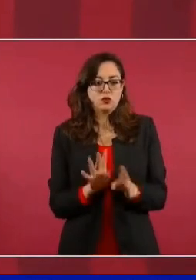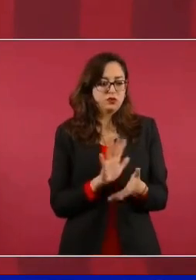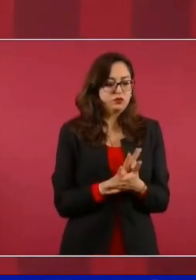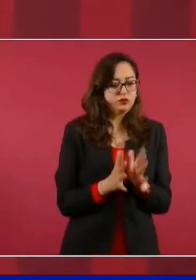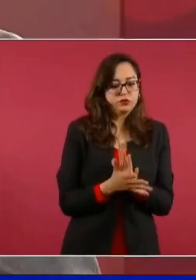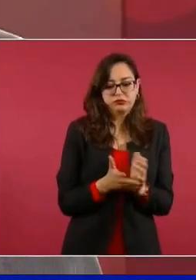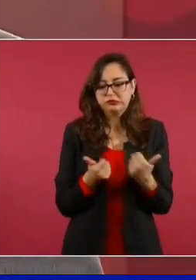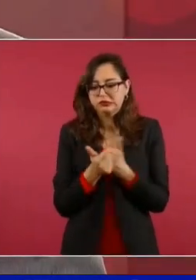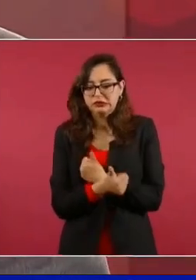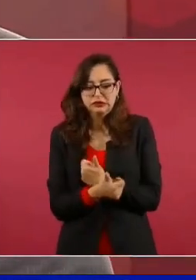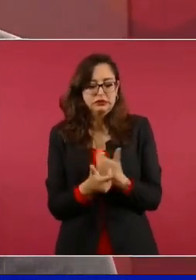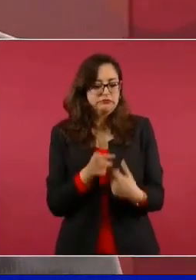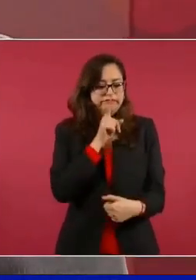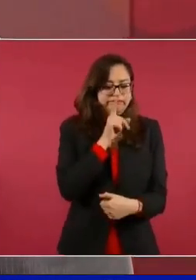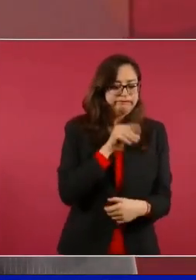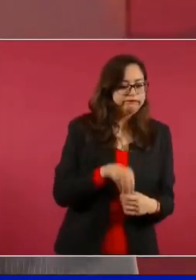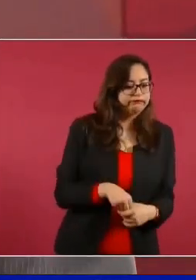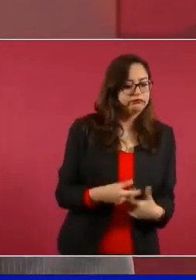reventar